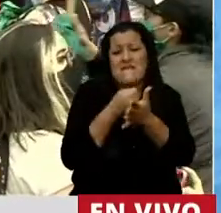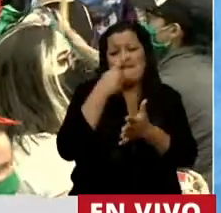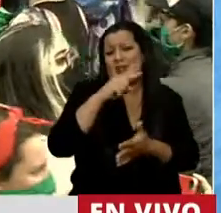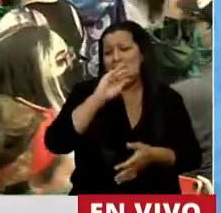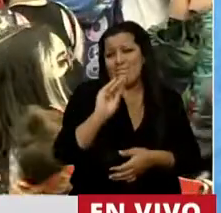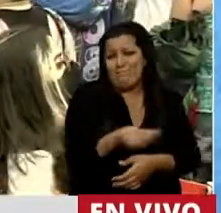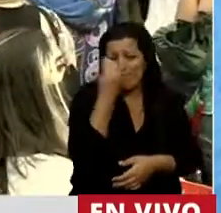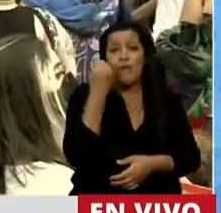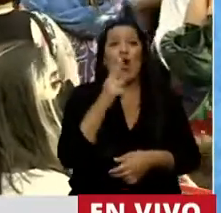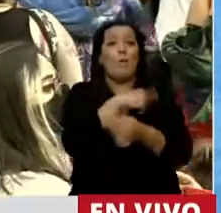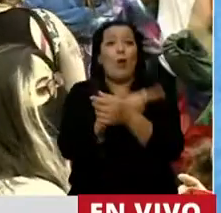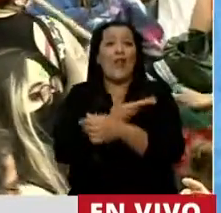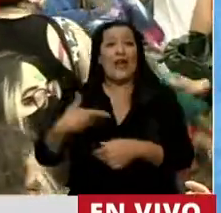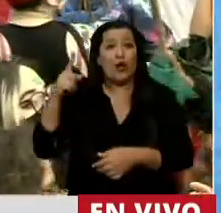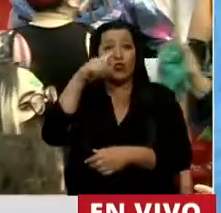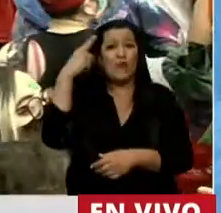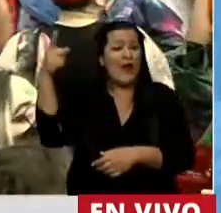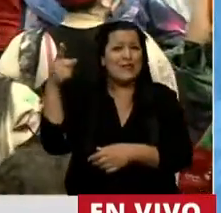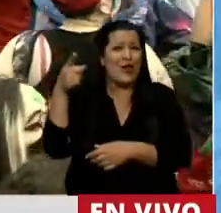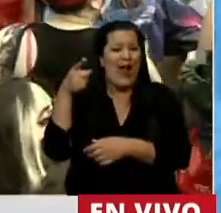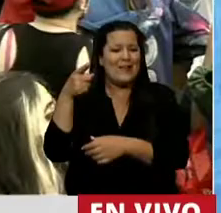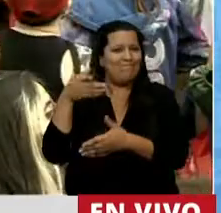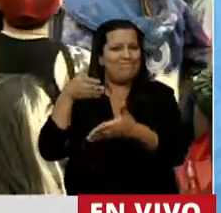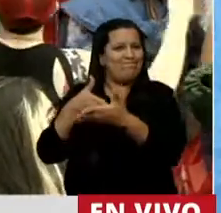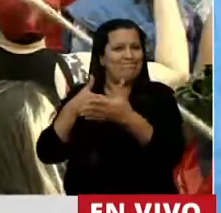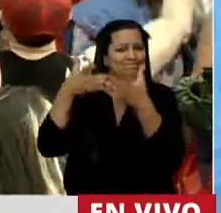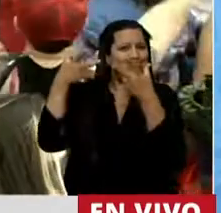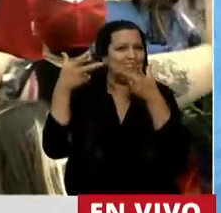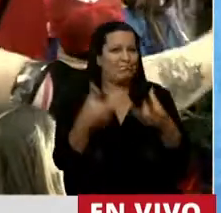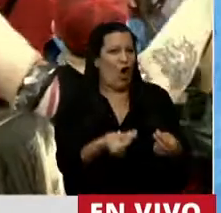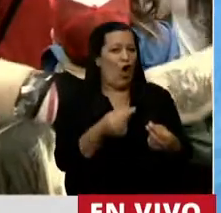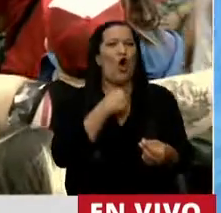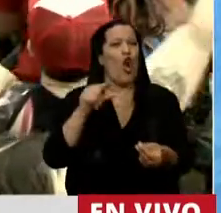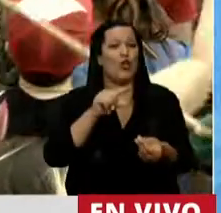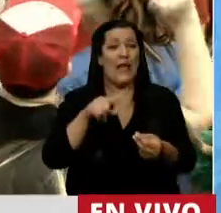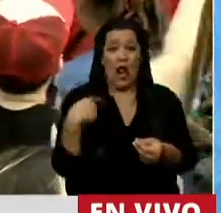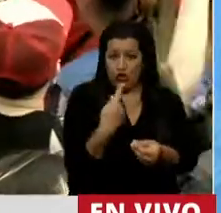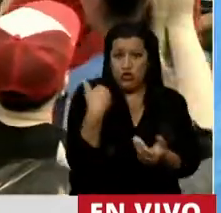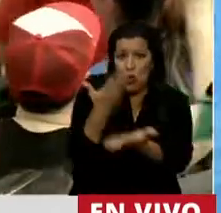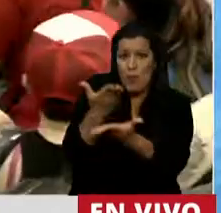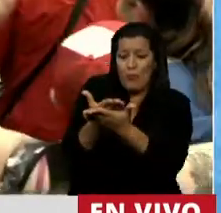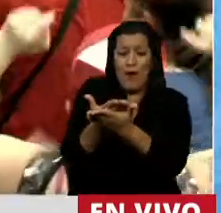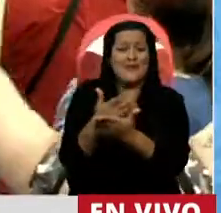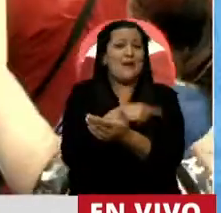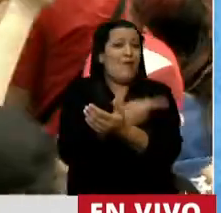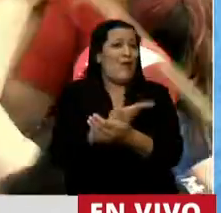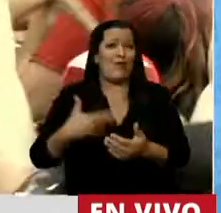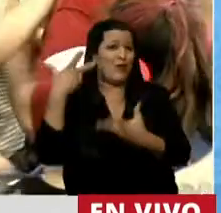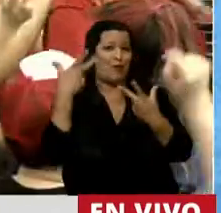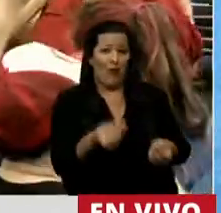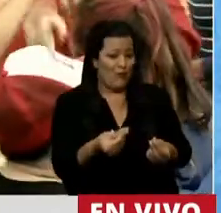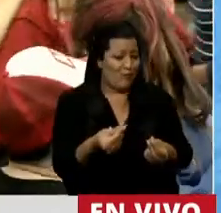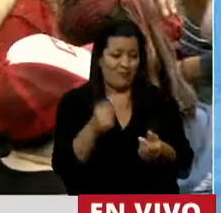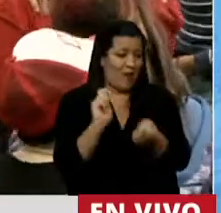Lamentablemente, el Poder Ejecutivo Nacional no accedió a incorporar nuestras propuestas en el proyecto.